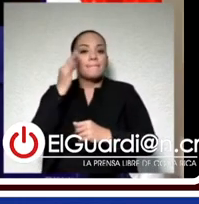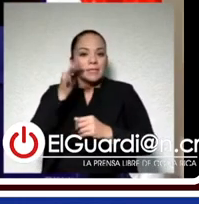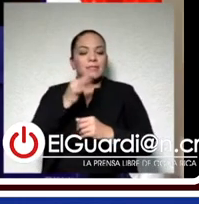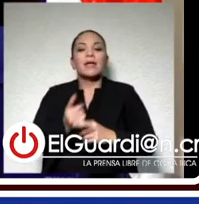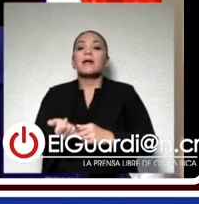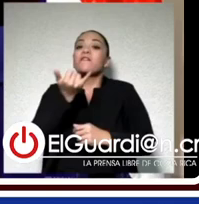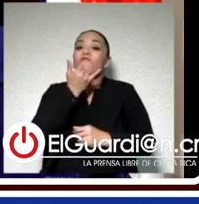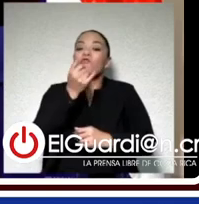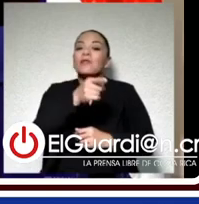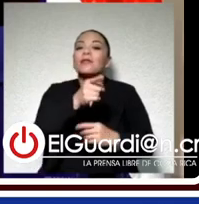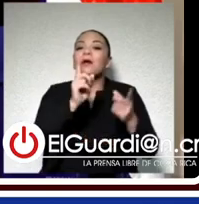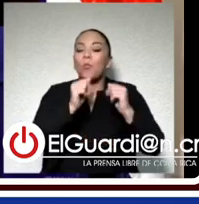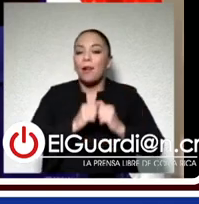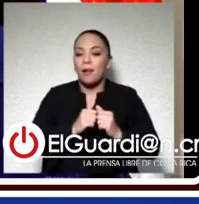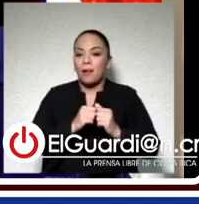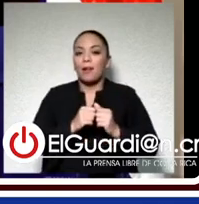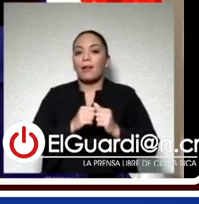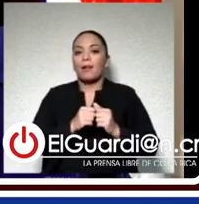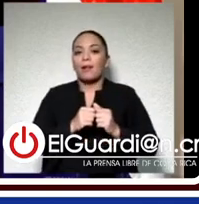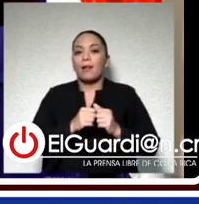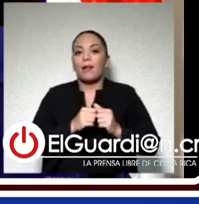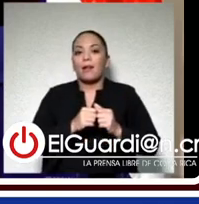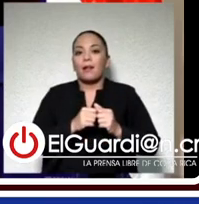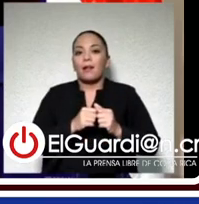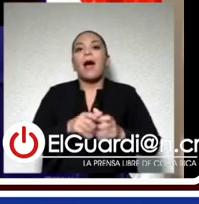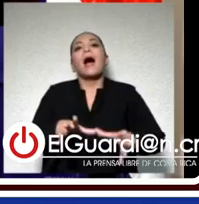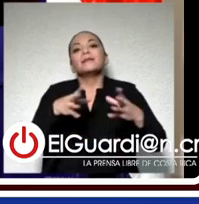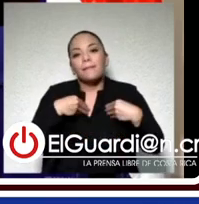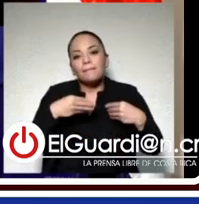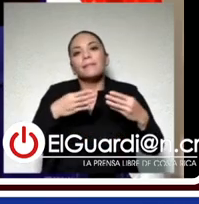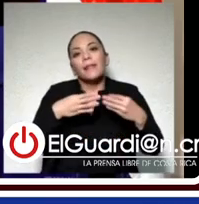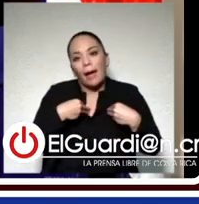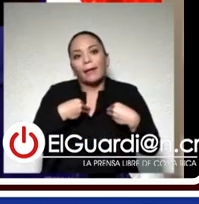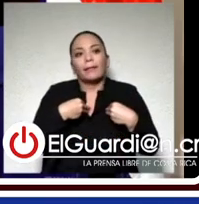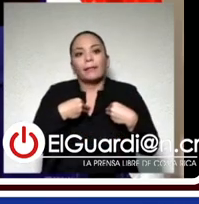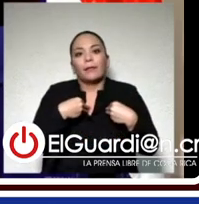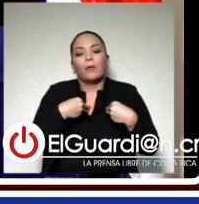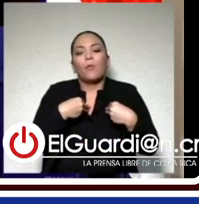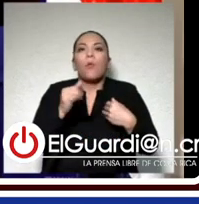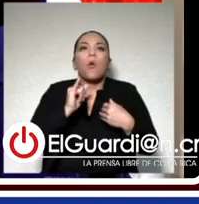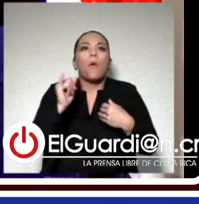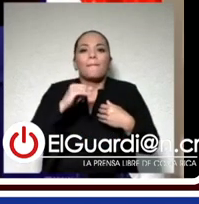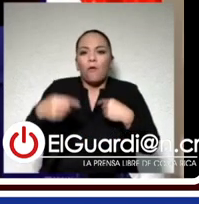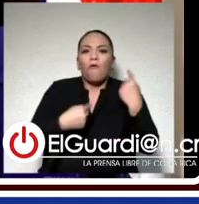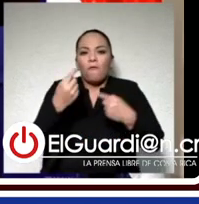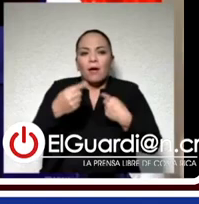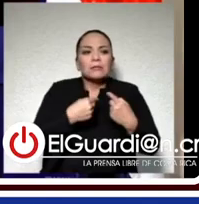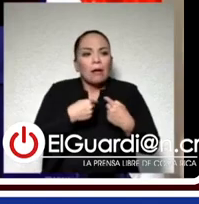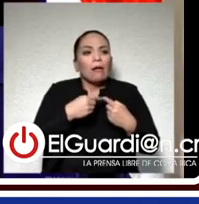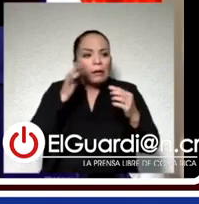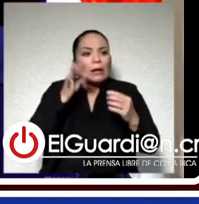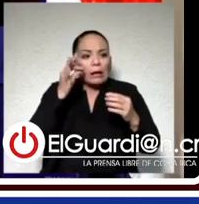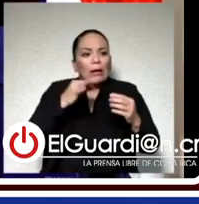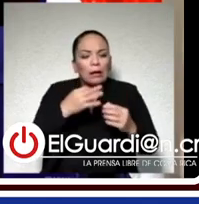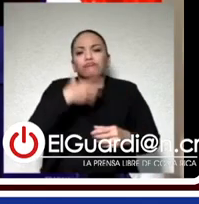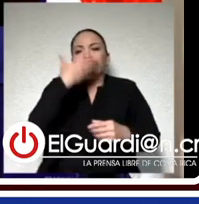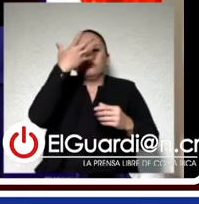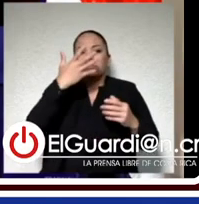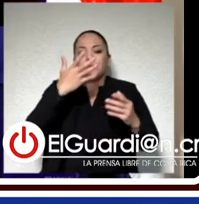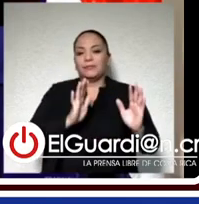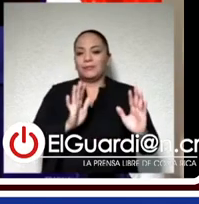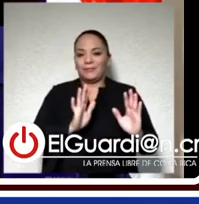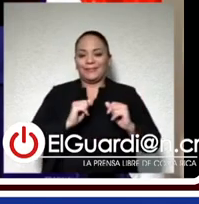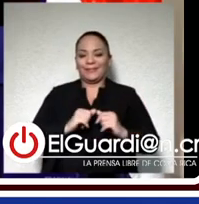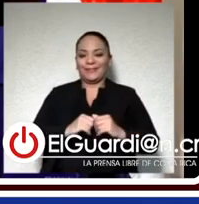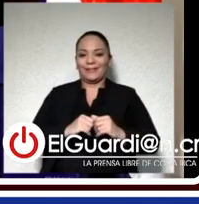error de ella fue dejarse provocar y enojarse. Y querer utilizar ese medio,